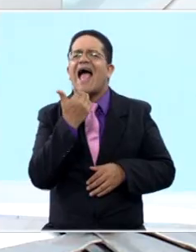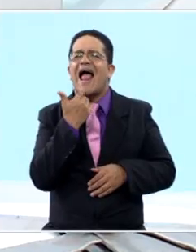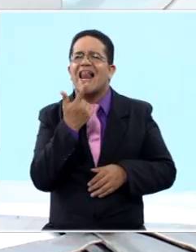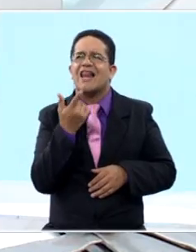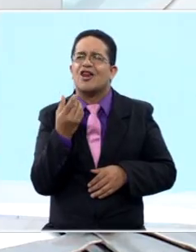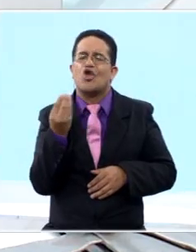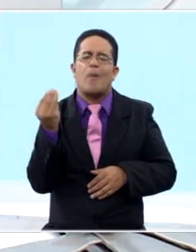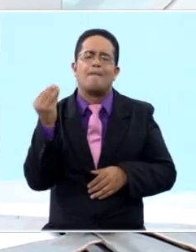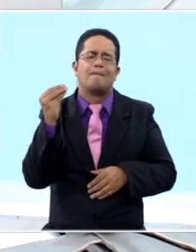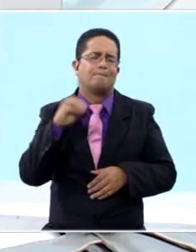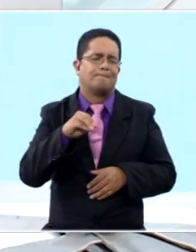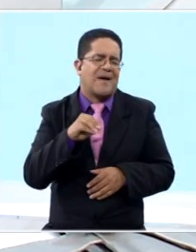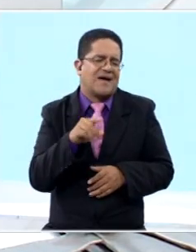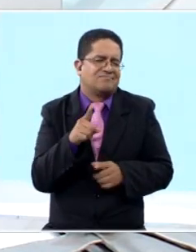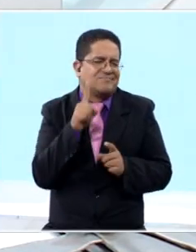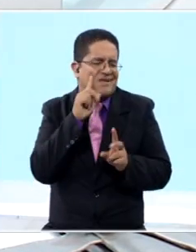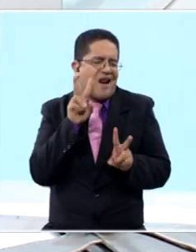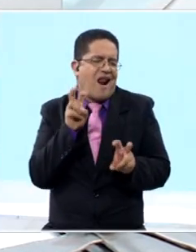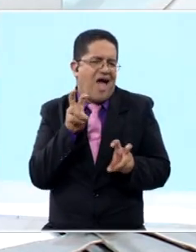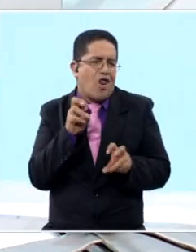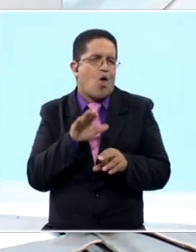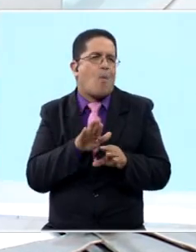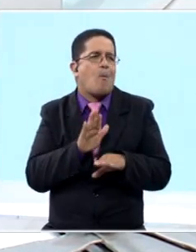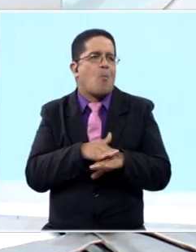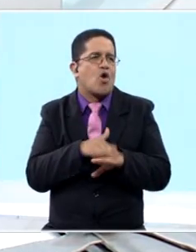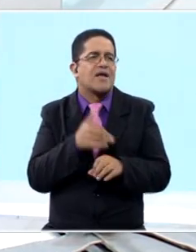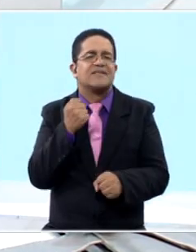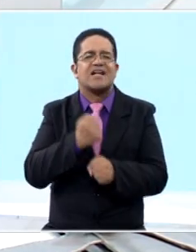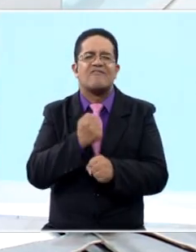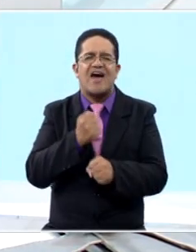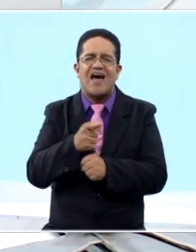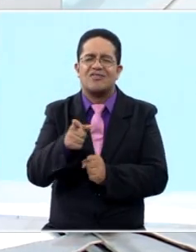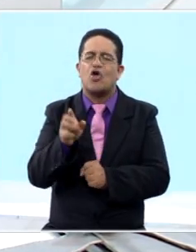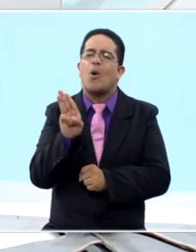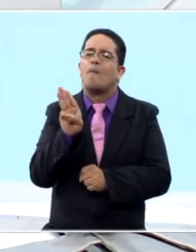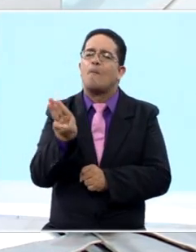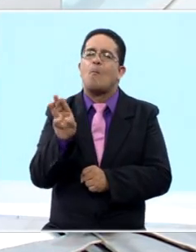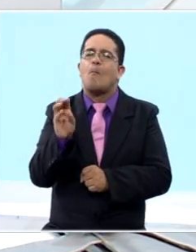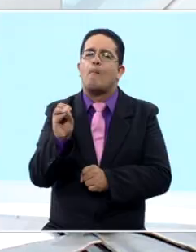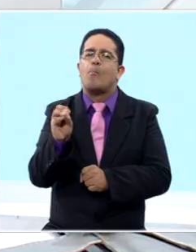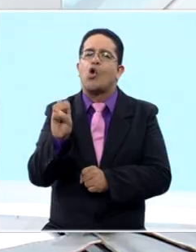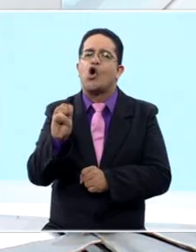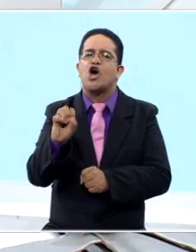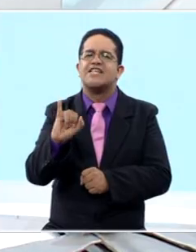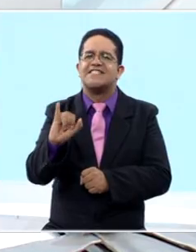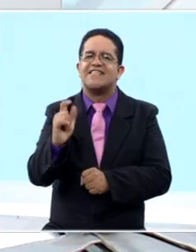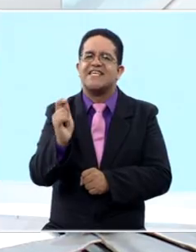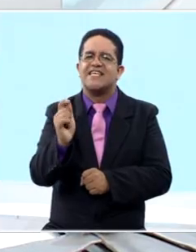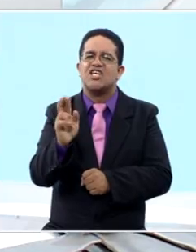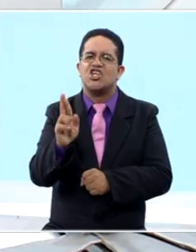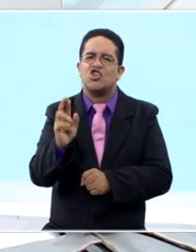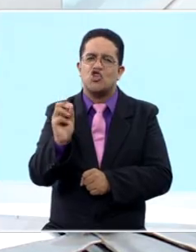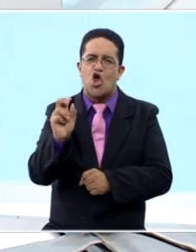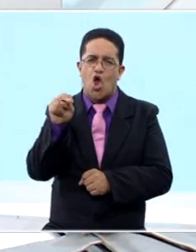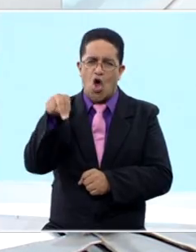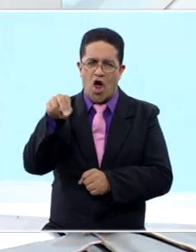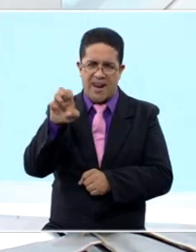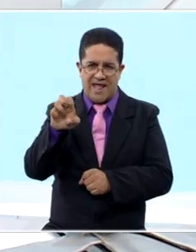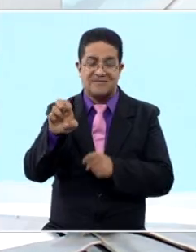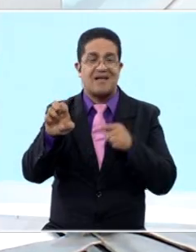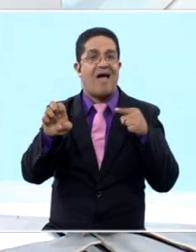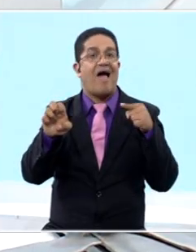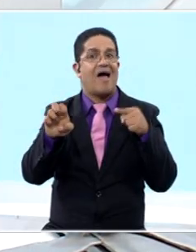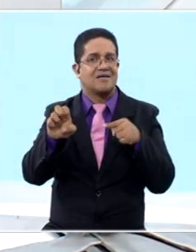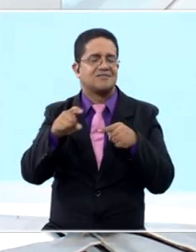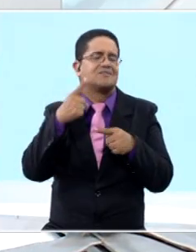más descabellado porque estamos trabajando con positrones, que es la antimateria de los electrones. O sea, allí sí vamos a tener